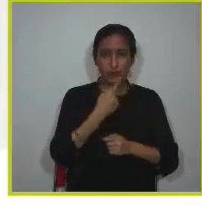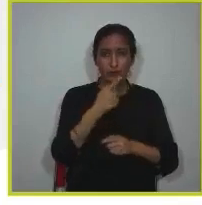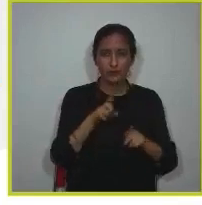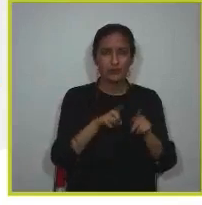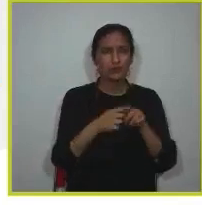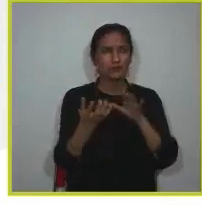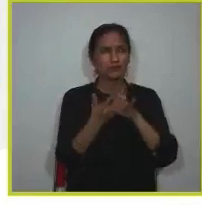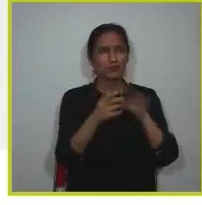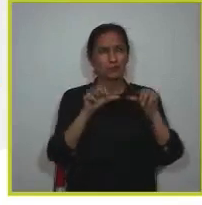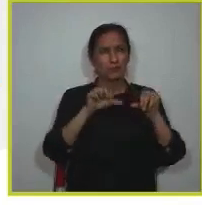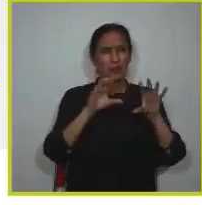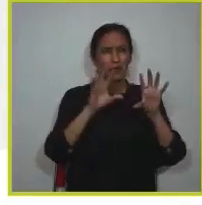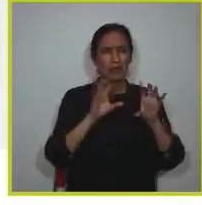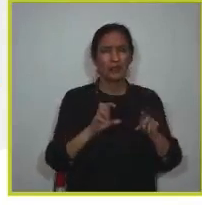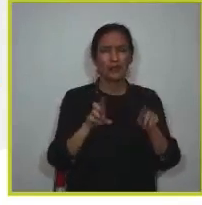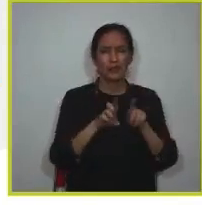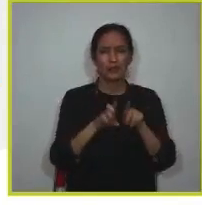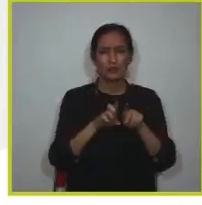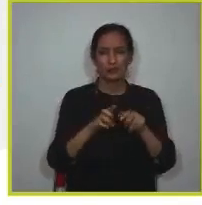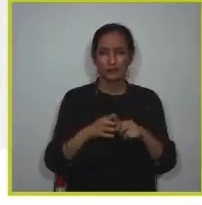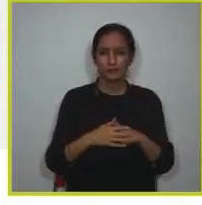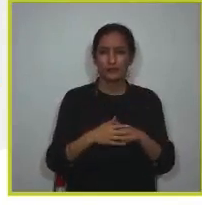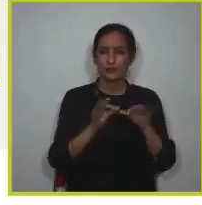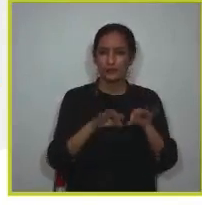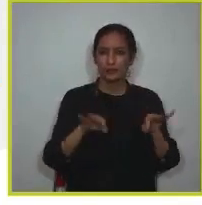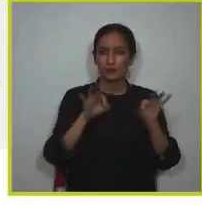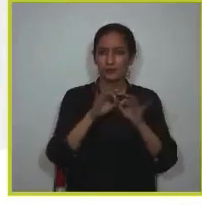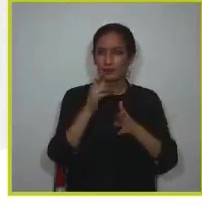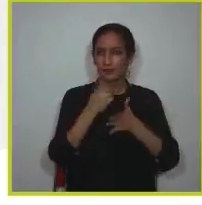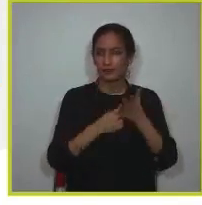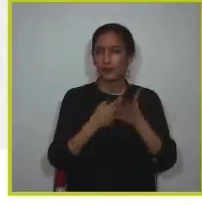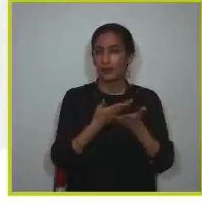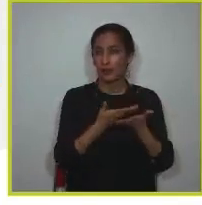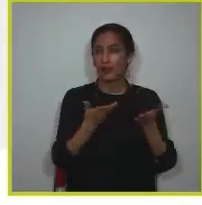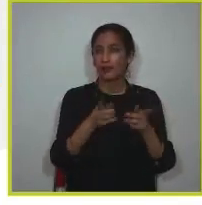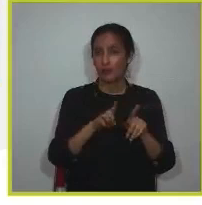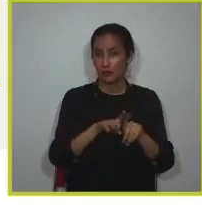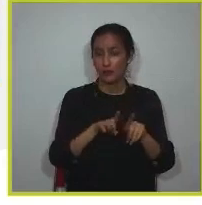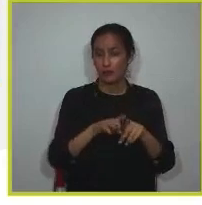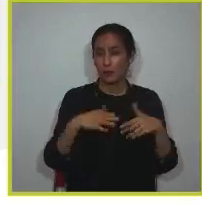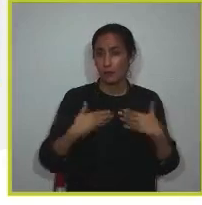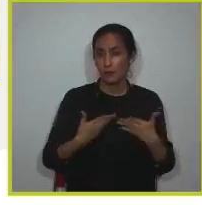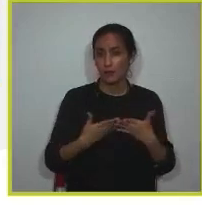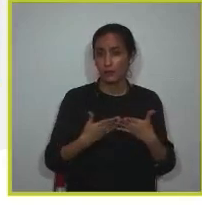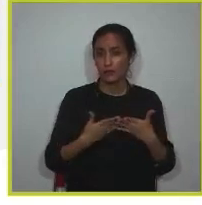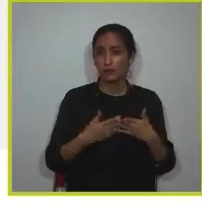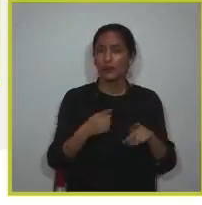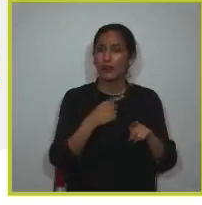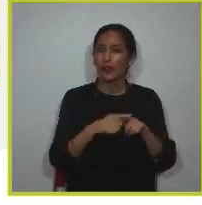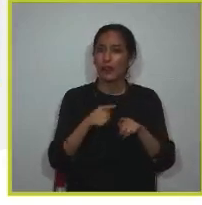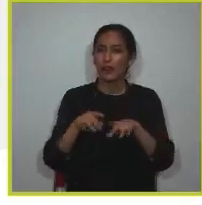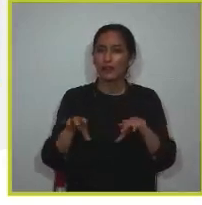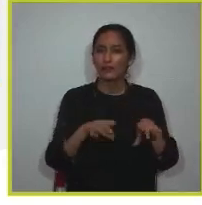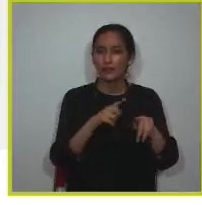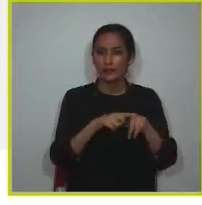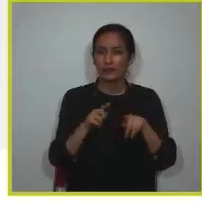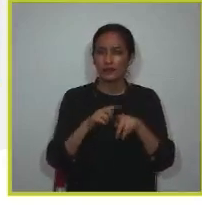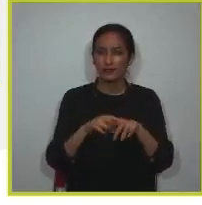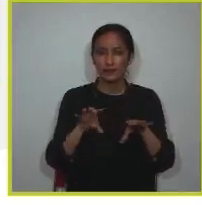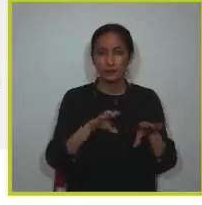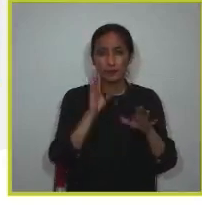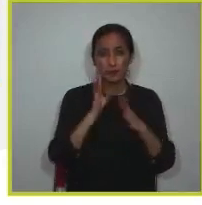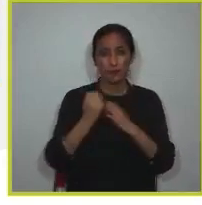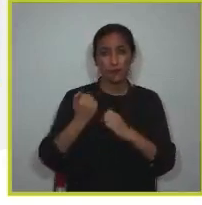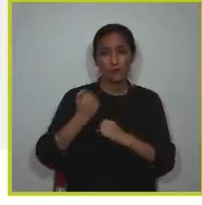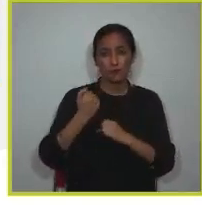los impactos que se están produciendo y la importancia de que ellos puedan con herramientas claves en temas de